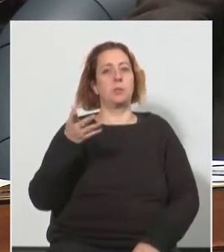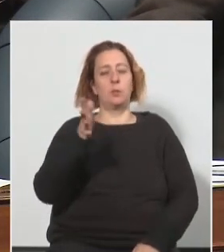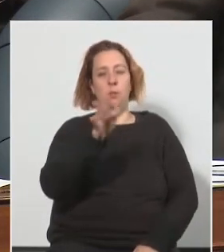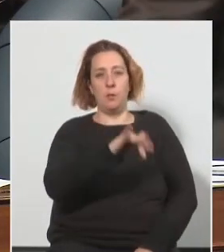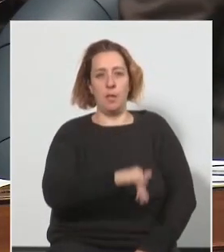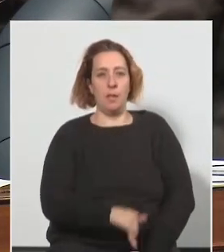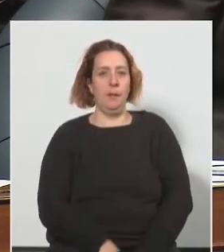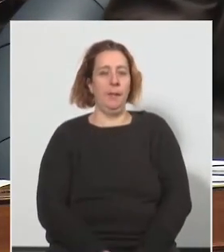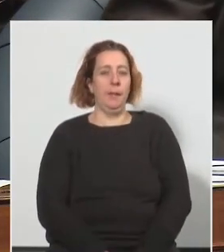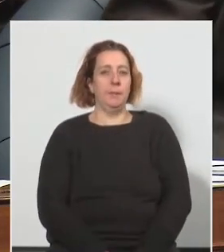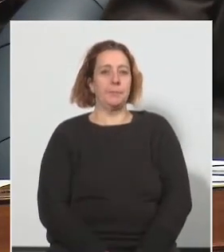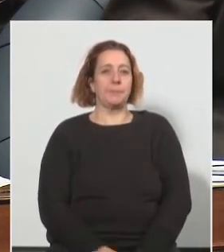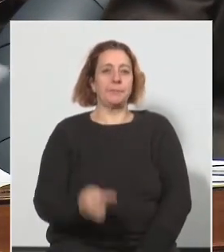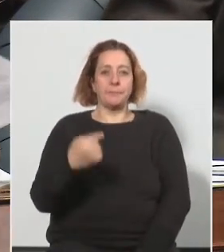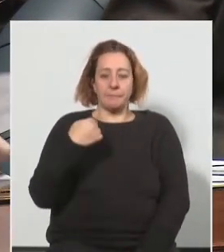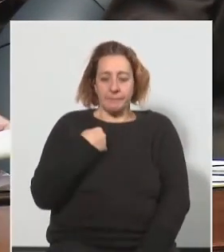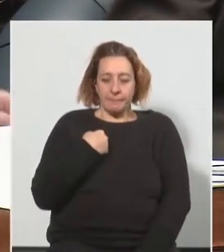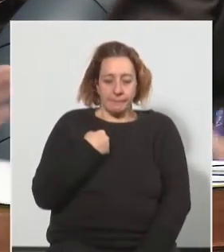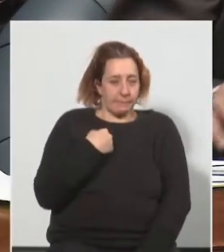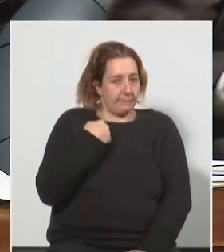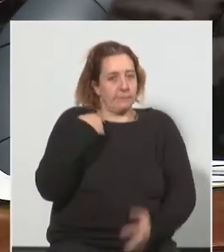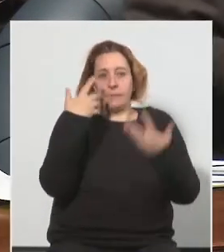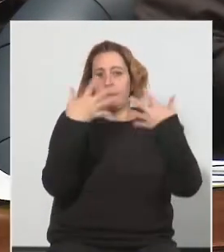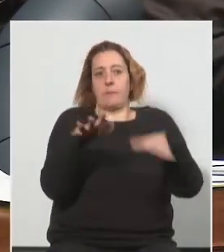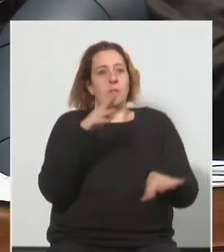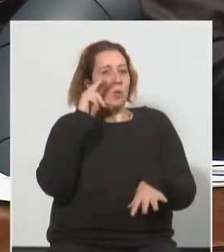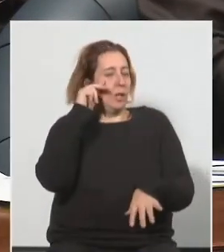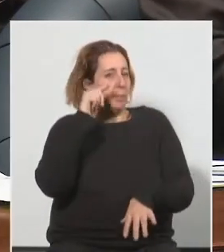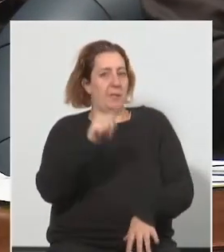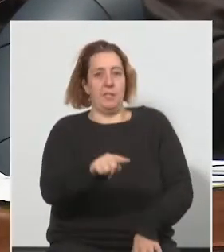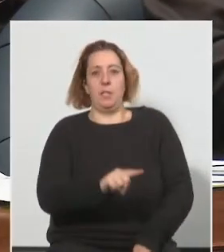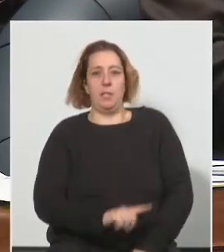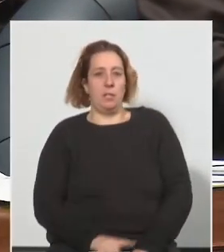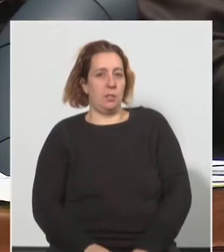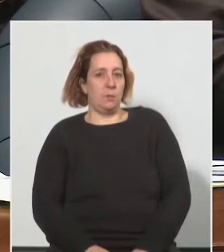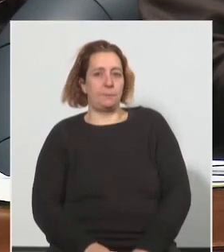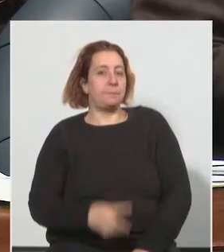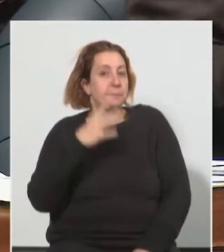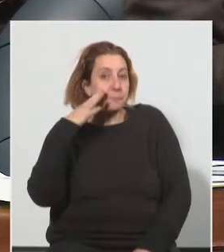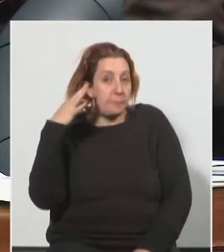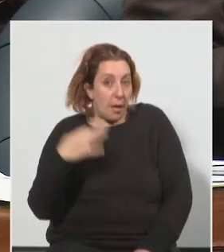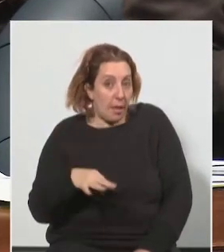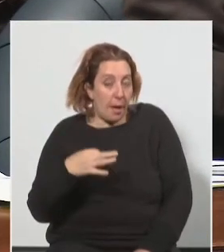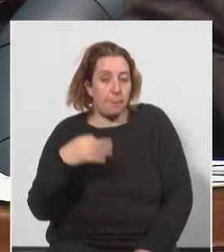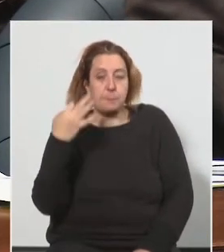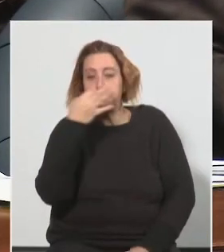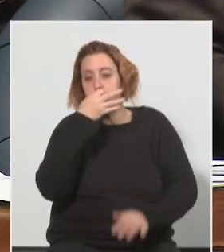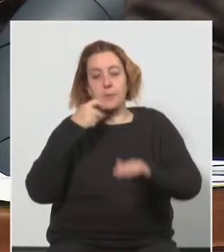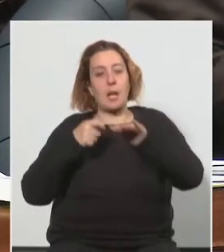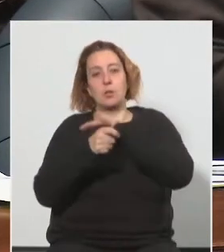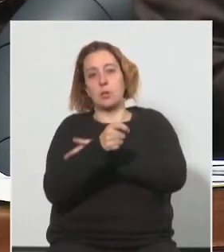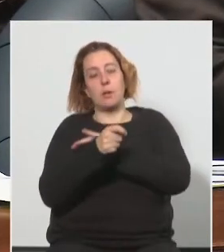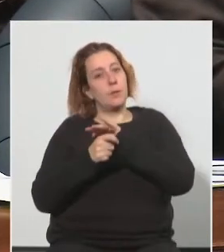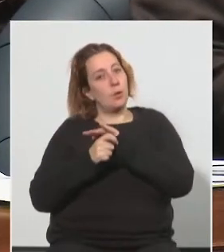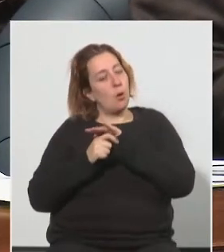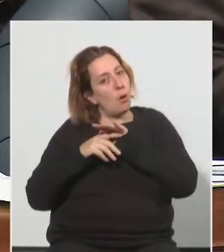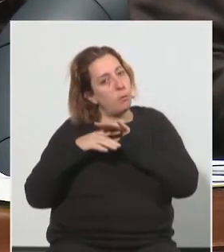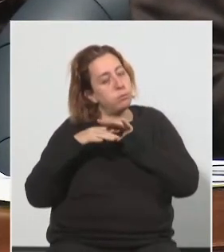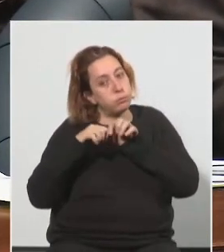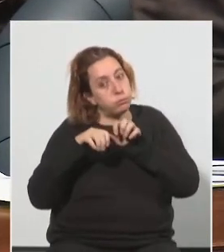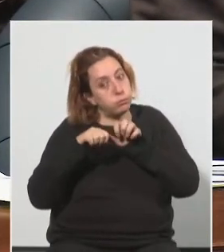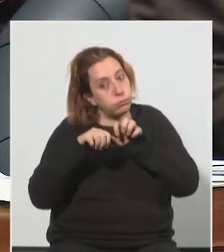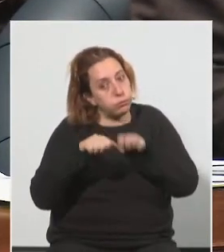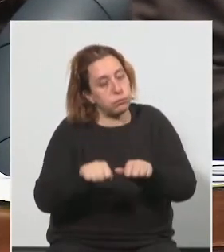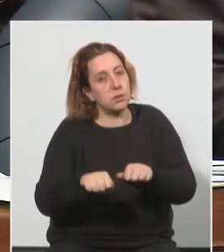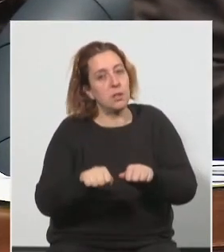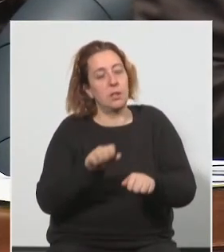día. Yo me resisto a eso. La realidad es que el narcotráfico le ha ido ganando territorio al